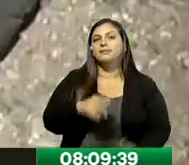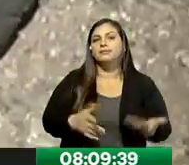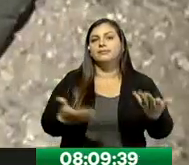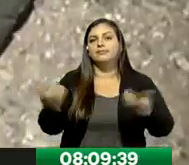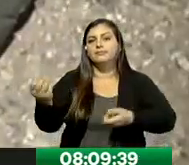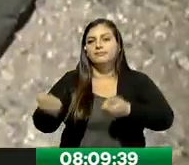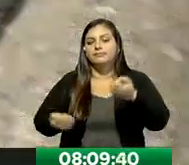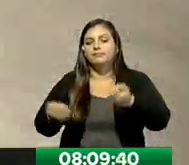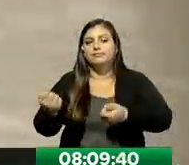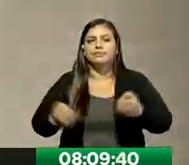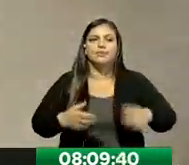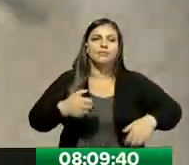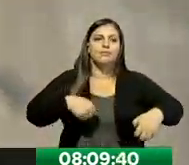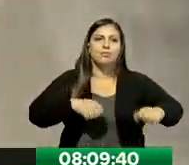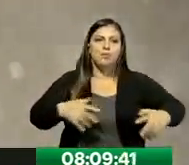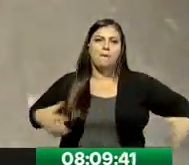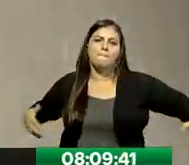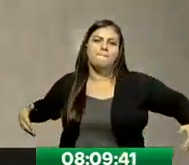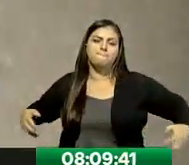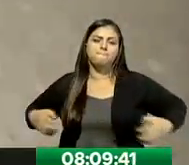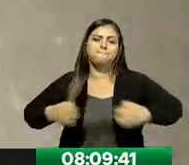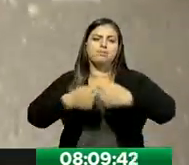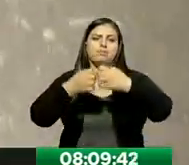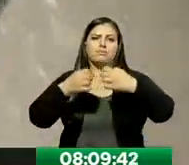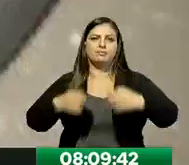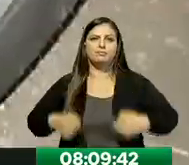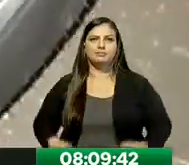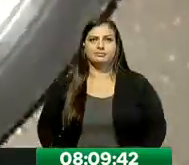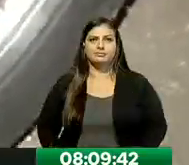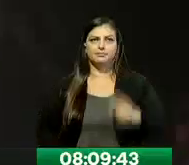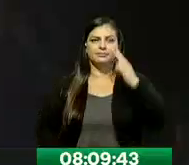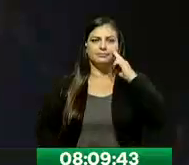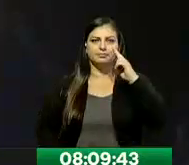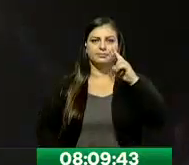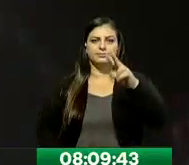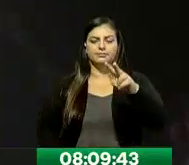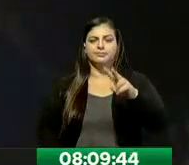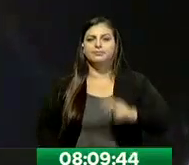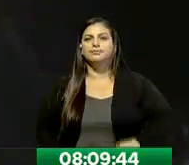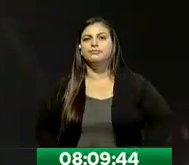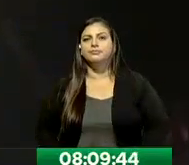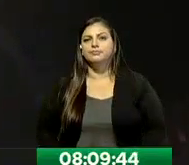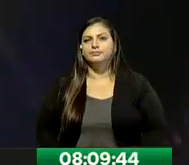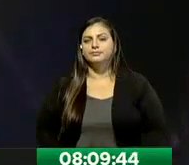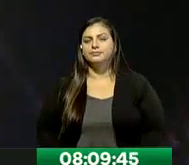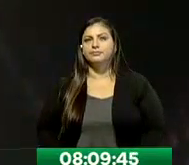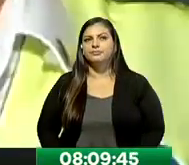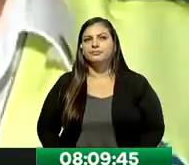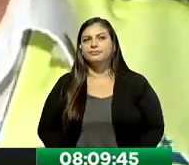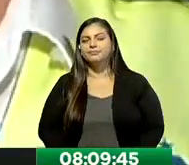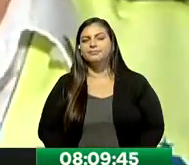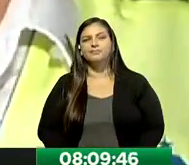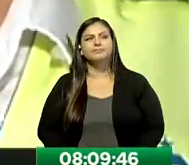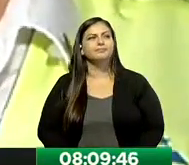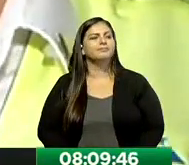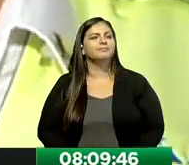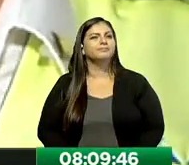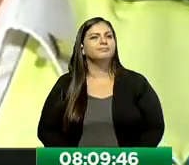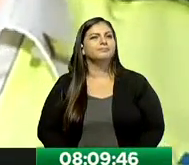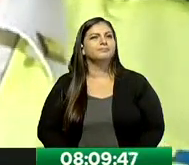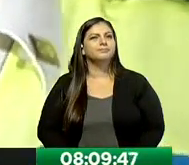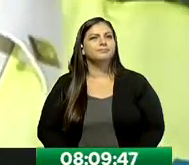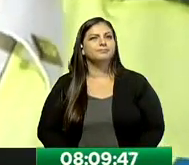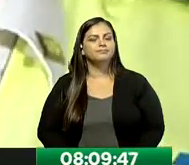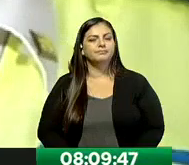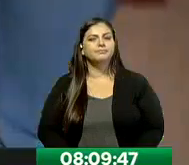y la moto se fue en la parte posterior y impactó a uno de los vehículos. Producto de eso salió herido el conductor. Ya cuando llegamos nosotros, la ambulancia lo